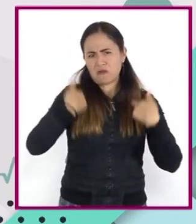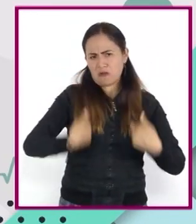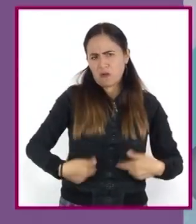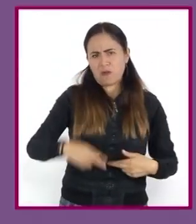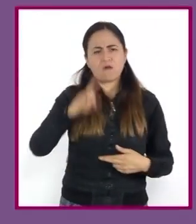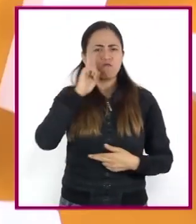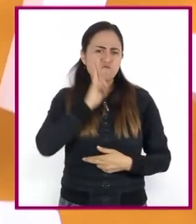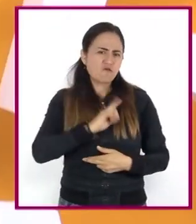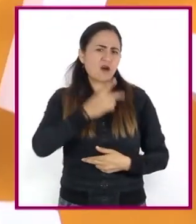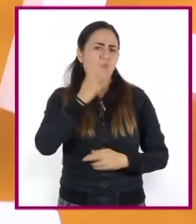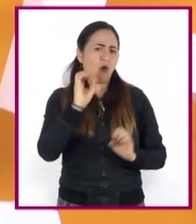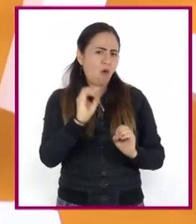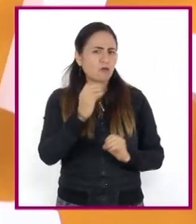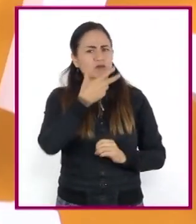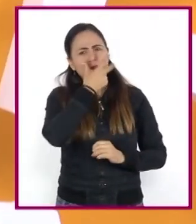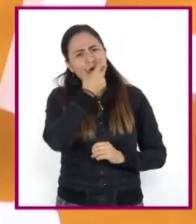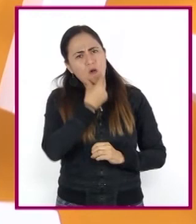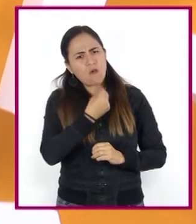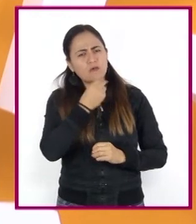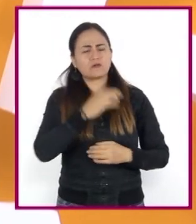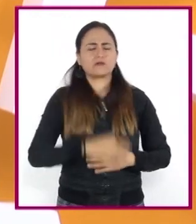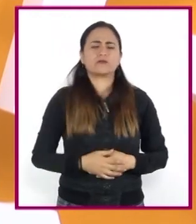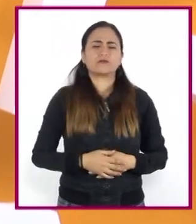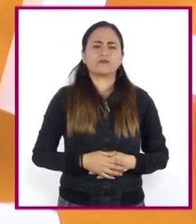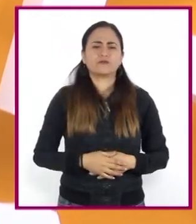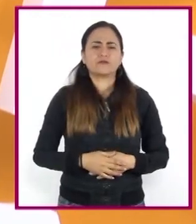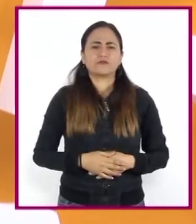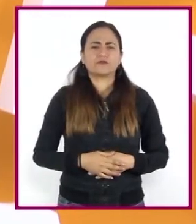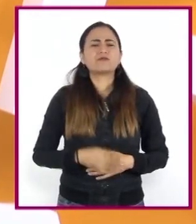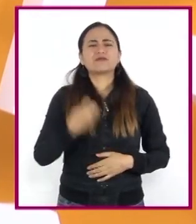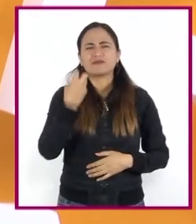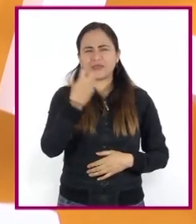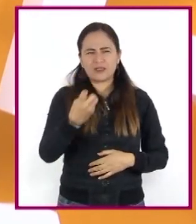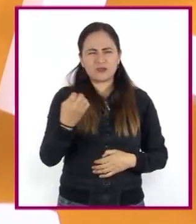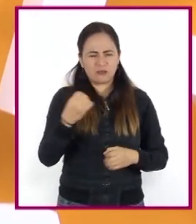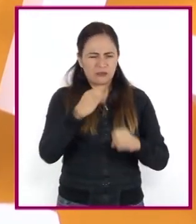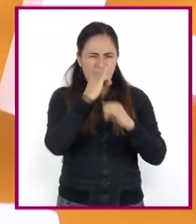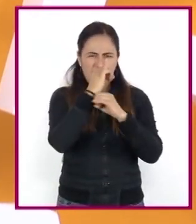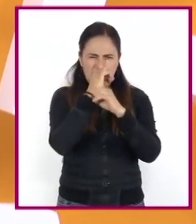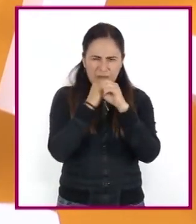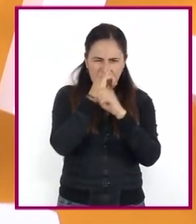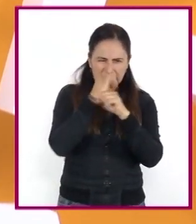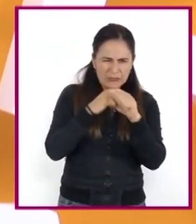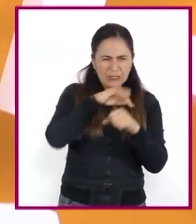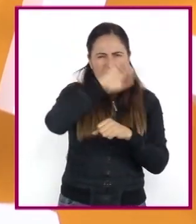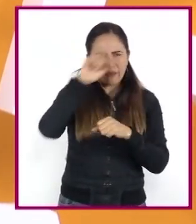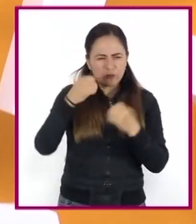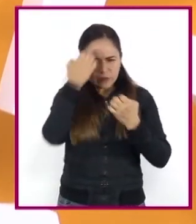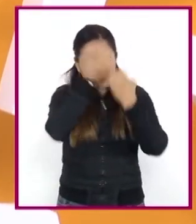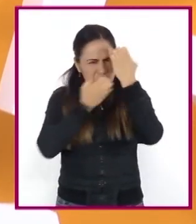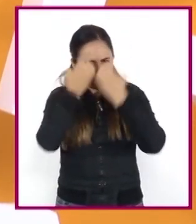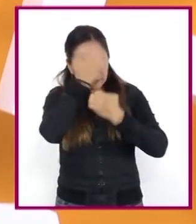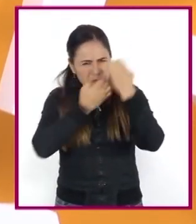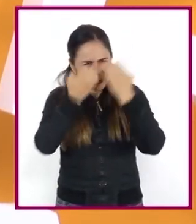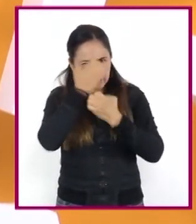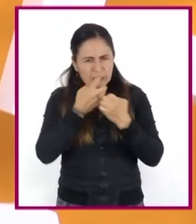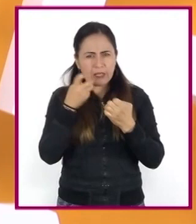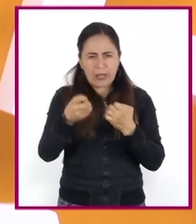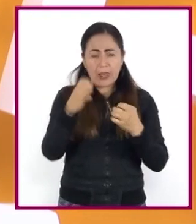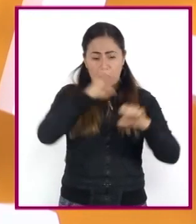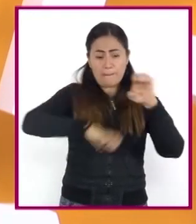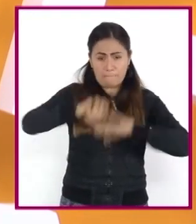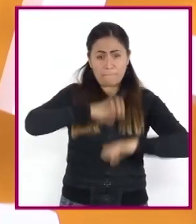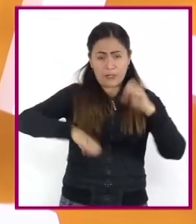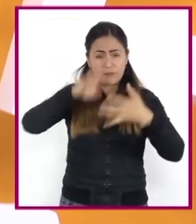caballero. Para analizar e interpretar la información obtenida, la empresa concentró en una tabla de